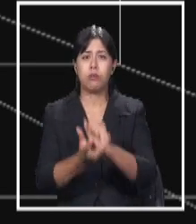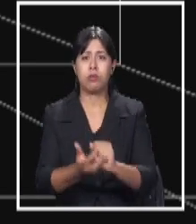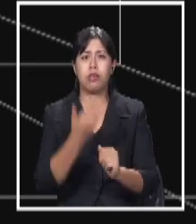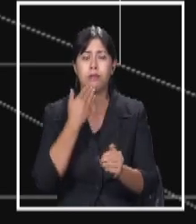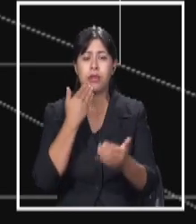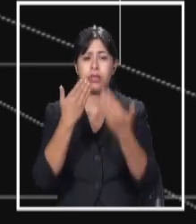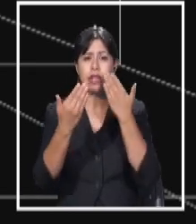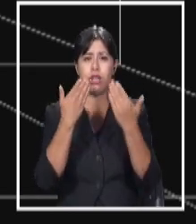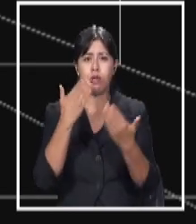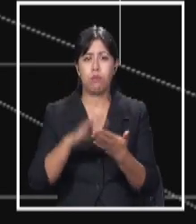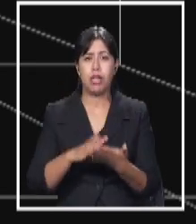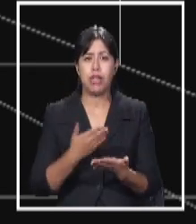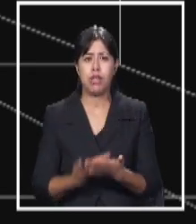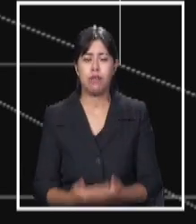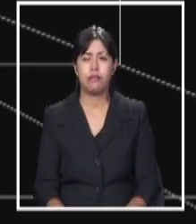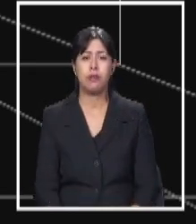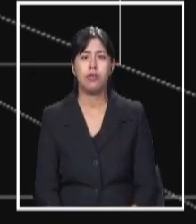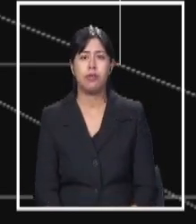¿Sí?